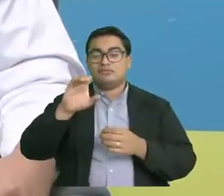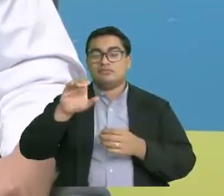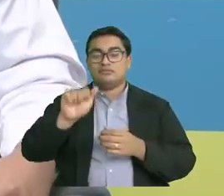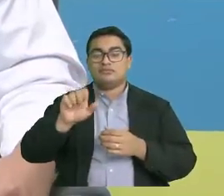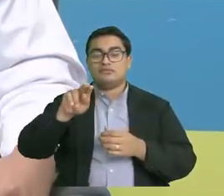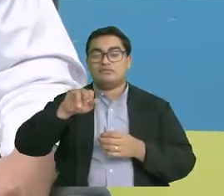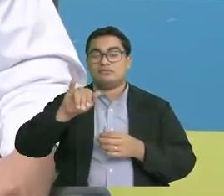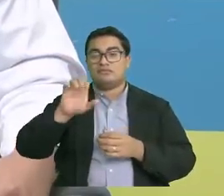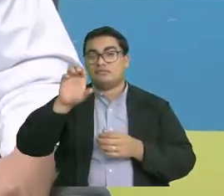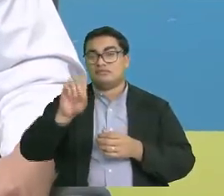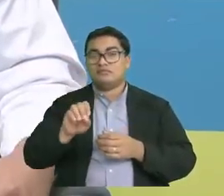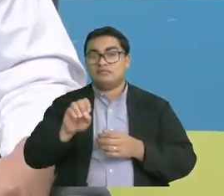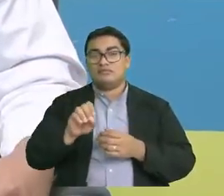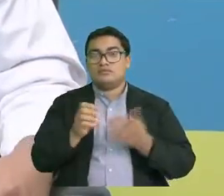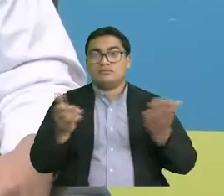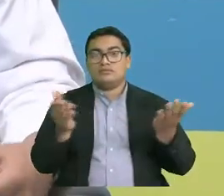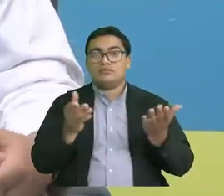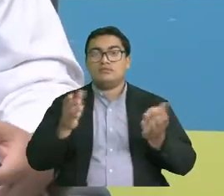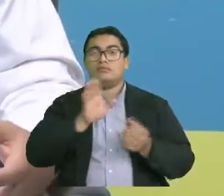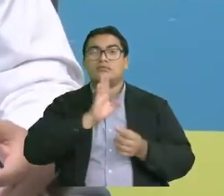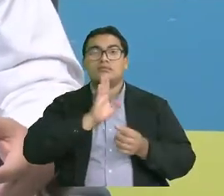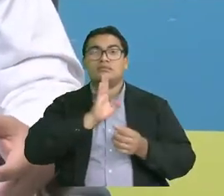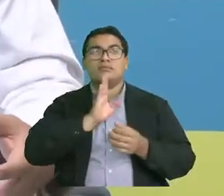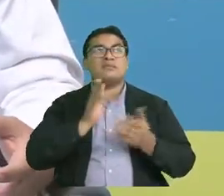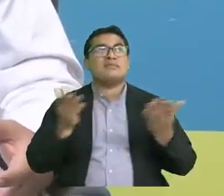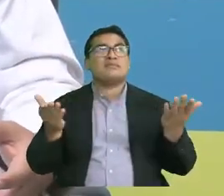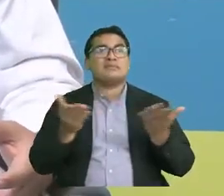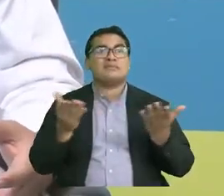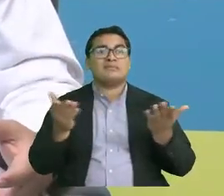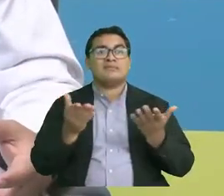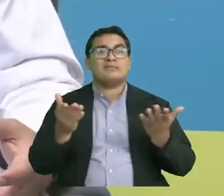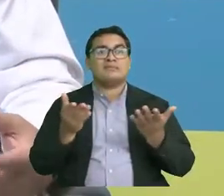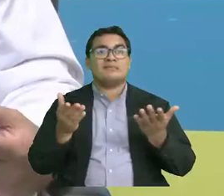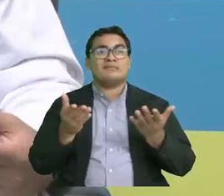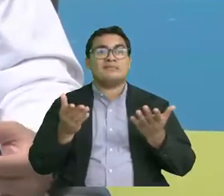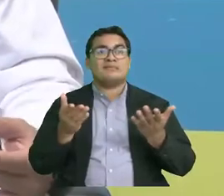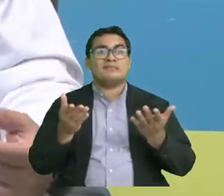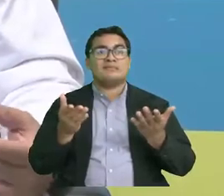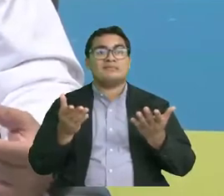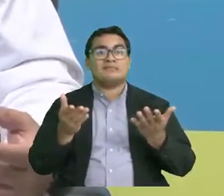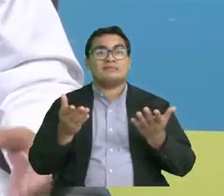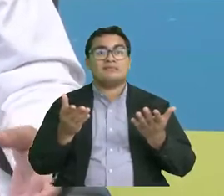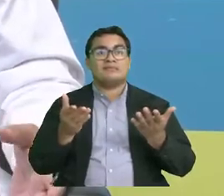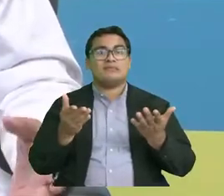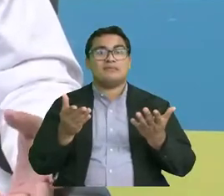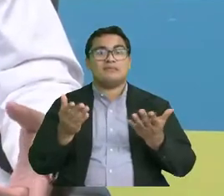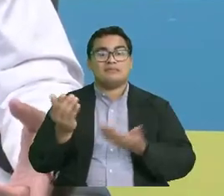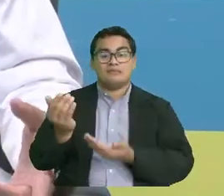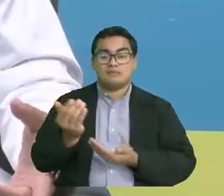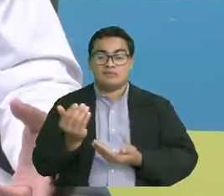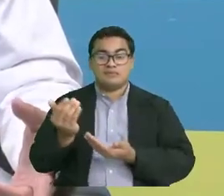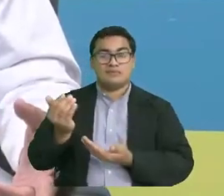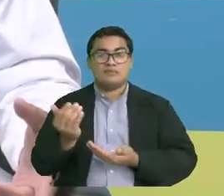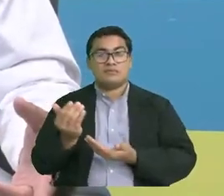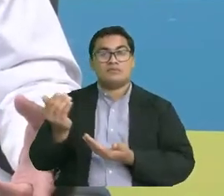la teoría mecánica es la que se habla de la posición durante el periodo fetal del niño.